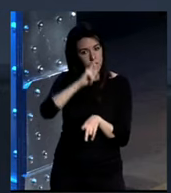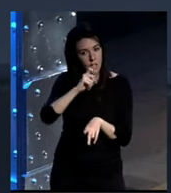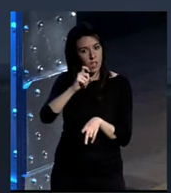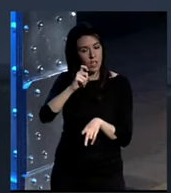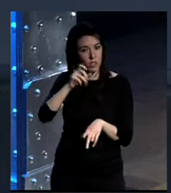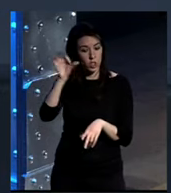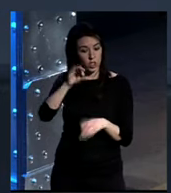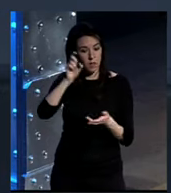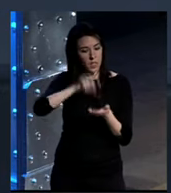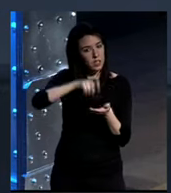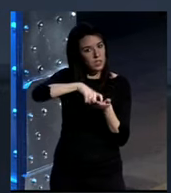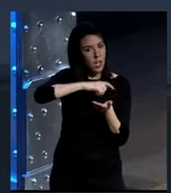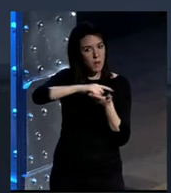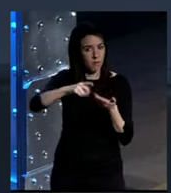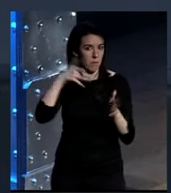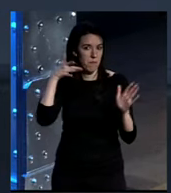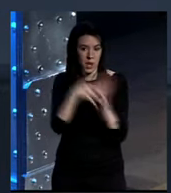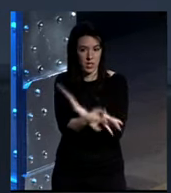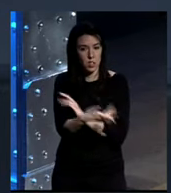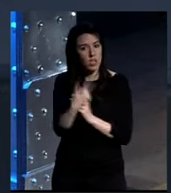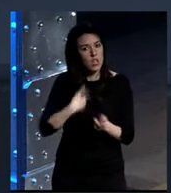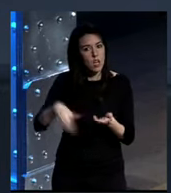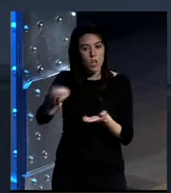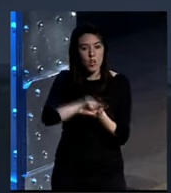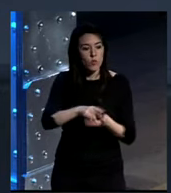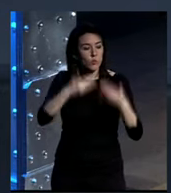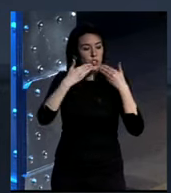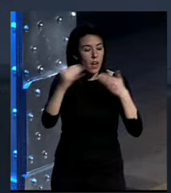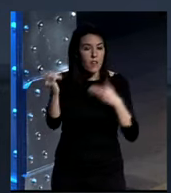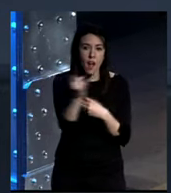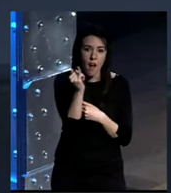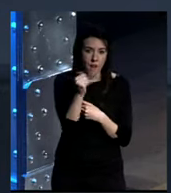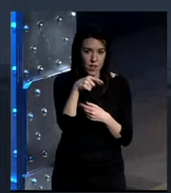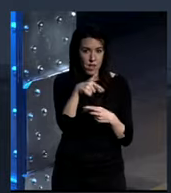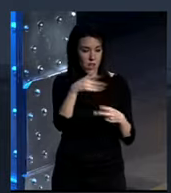para siempre. Y repito y reitero, muchas gracias, Javier, muchas